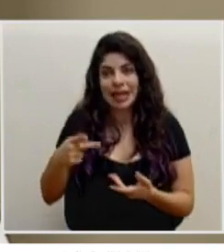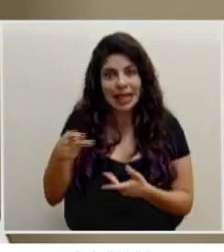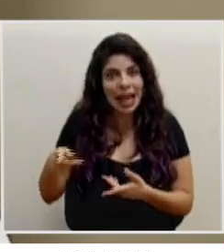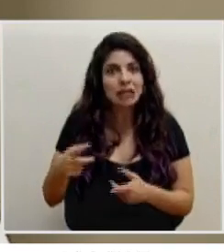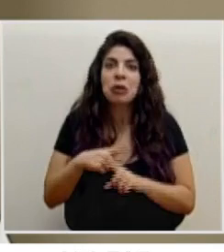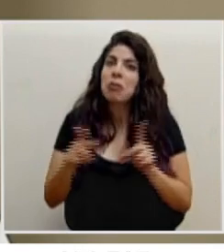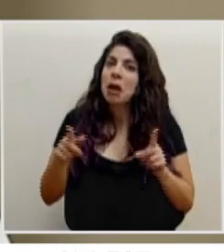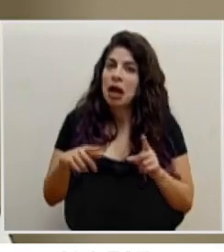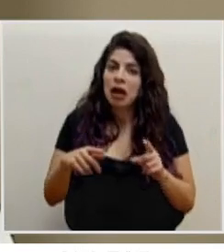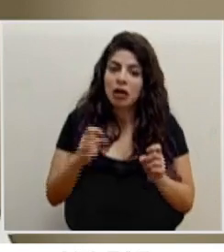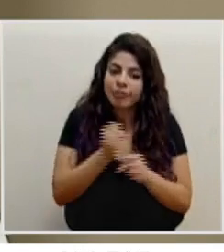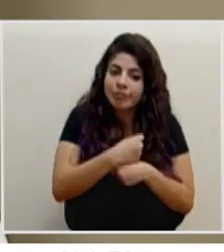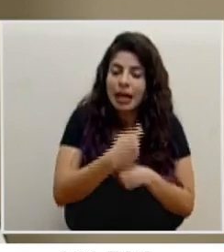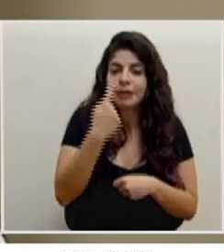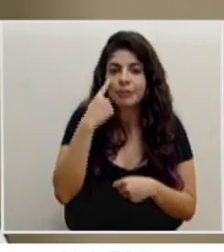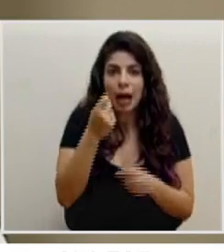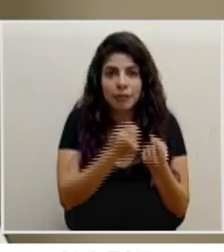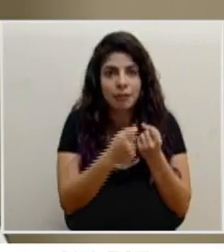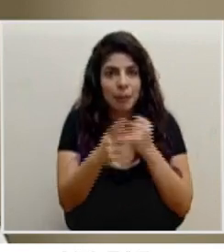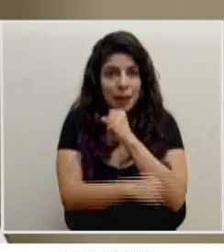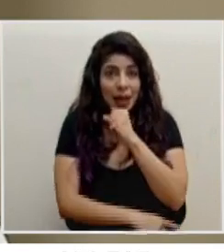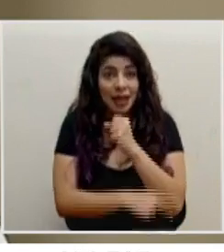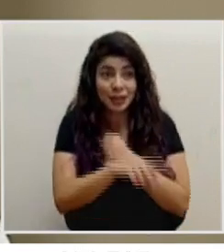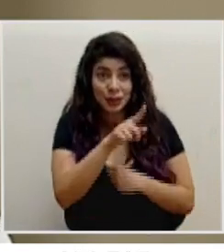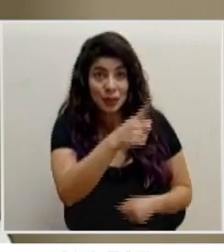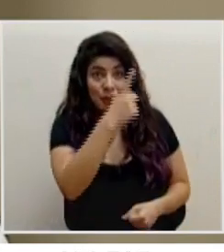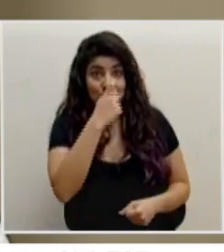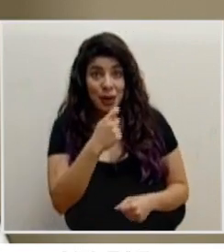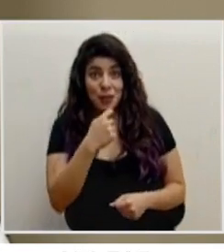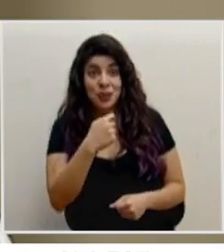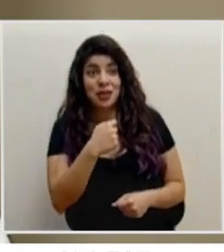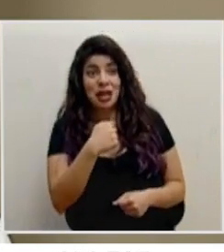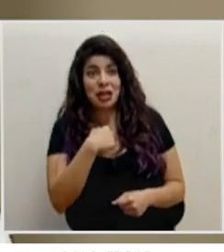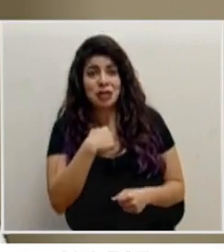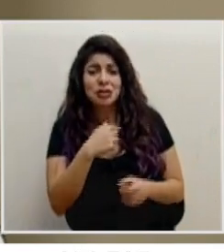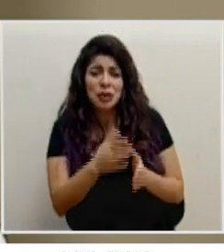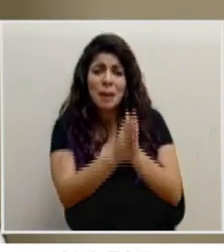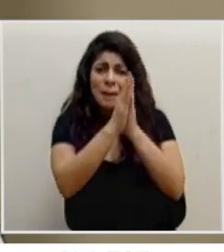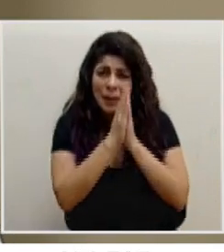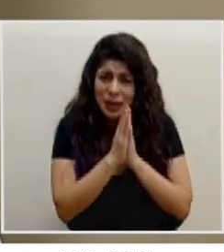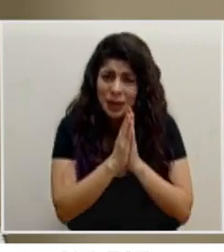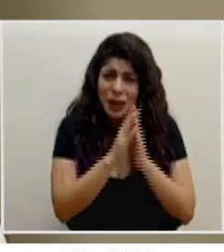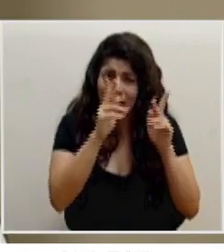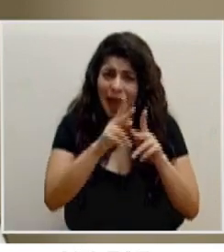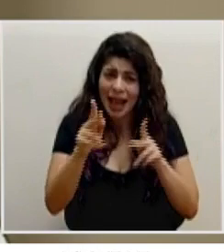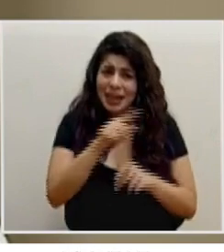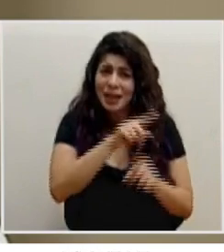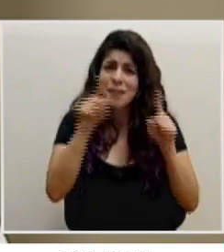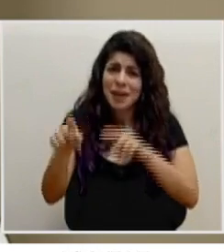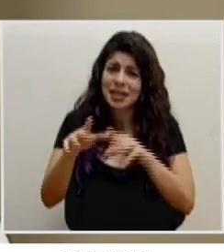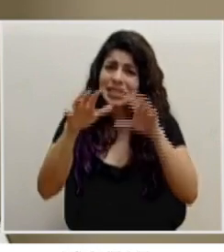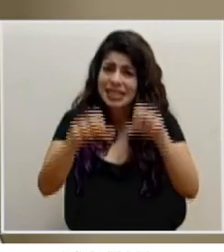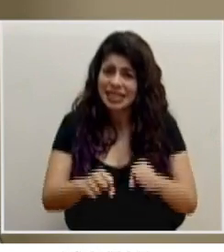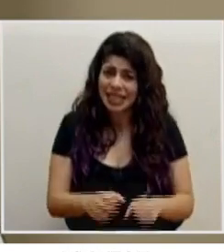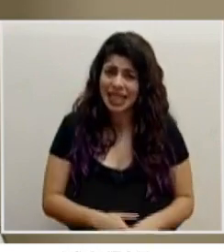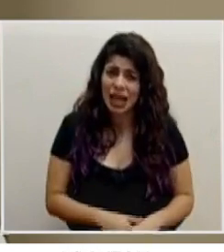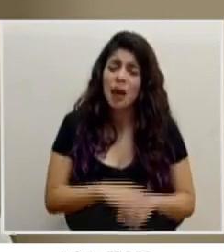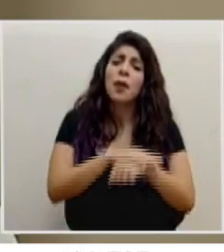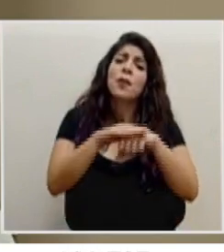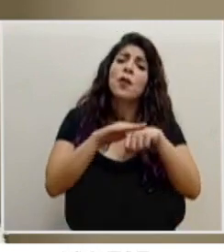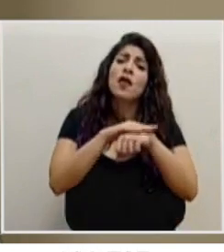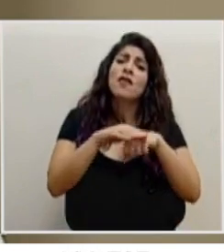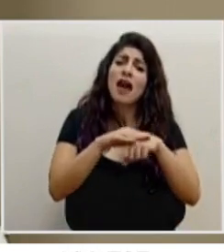país. Entonces, aprovechando esa pregunta, yo más bien le ruego a la gente que llegue a las citas, que por